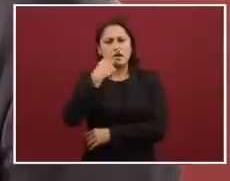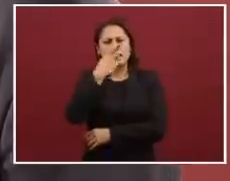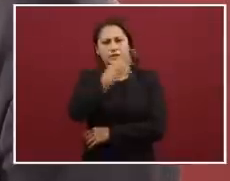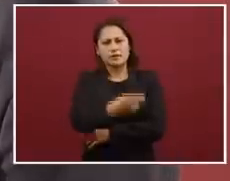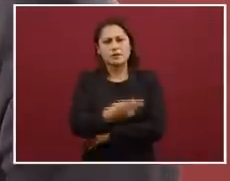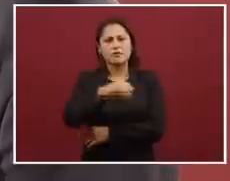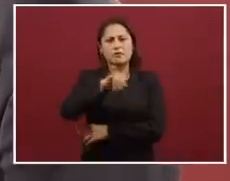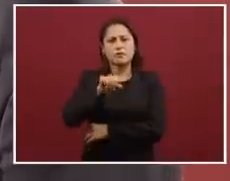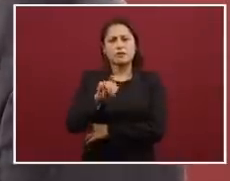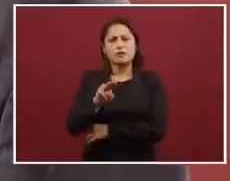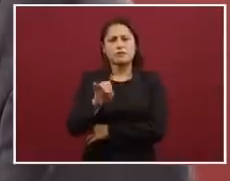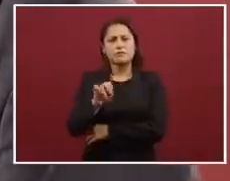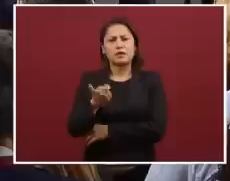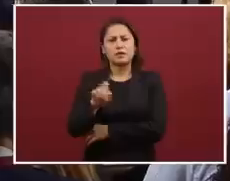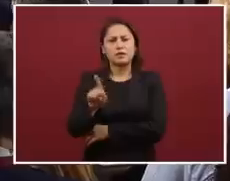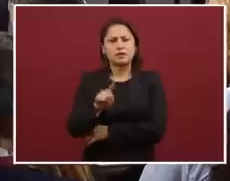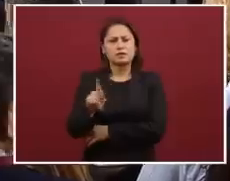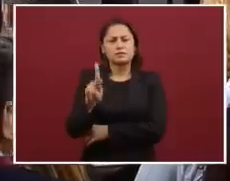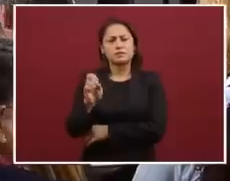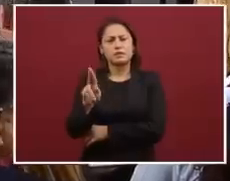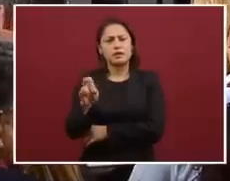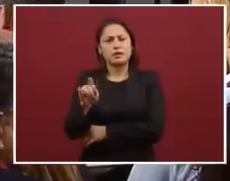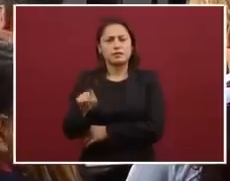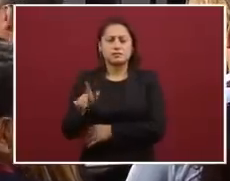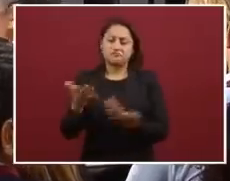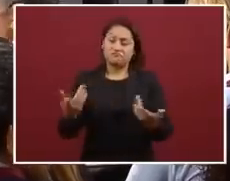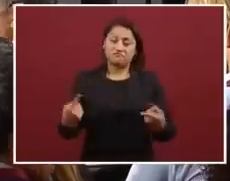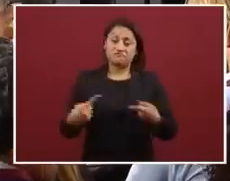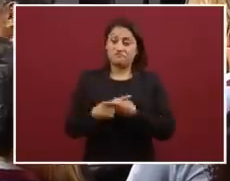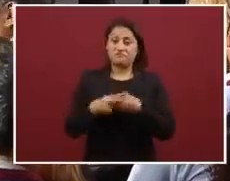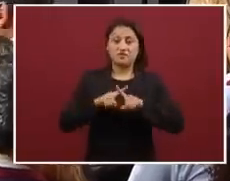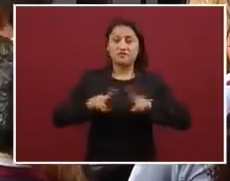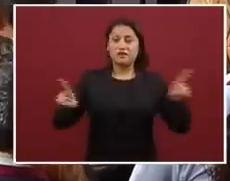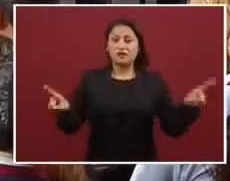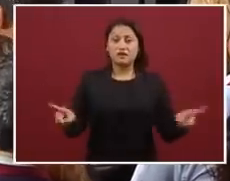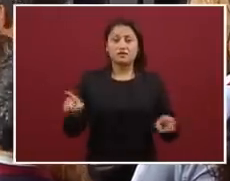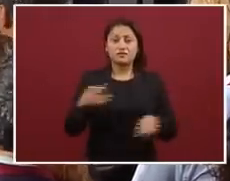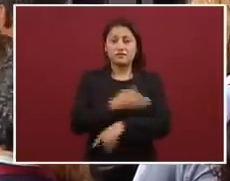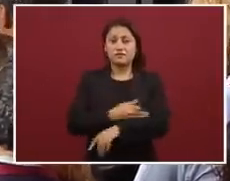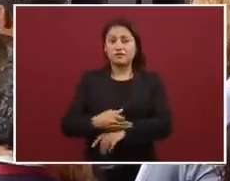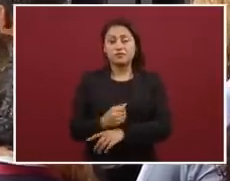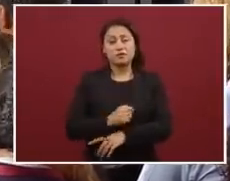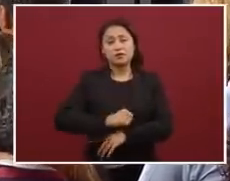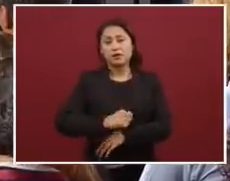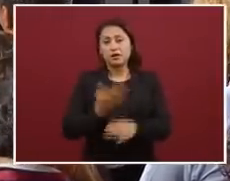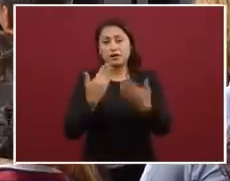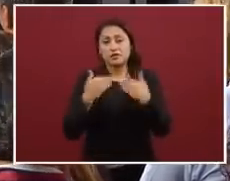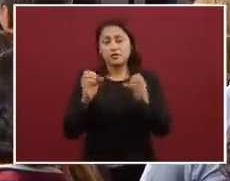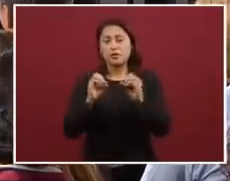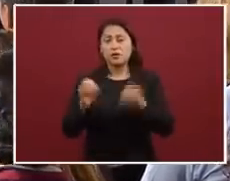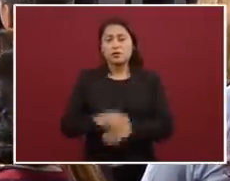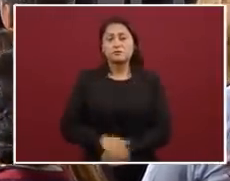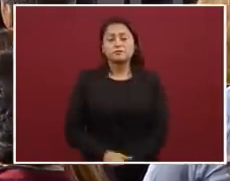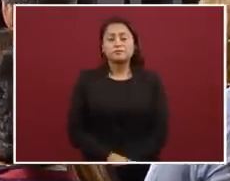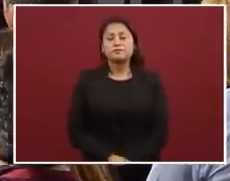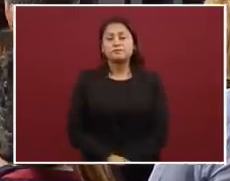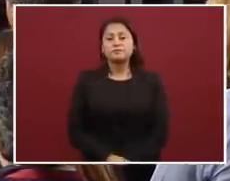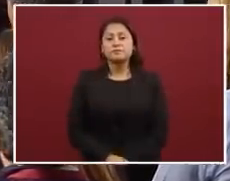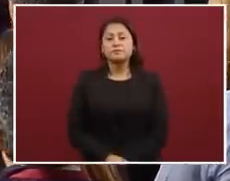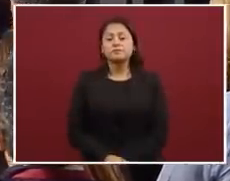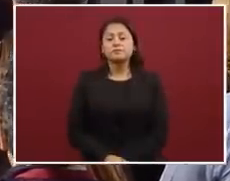Ustedes tienen la opinión. Y la siguiente, para terminar lo que comentas,